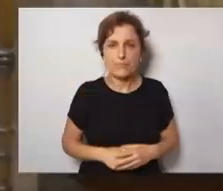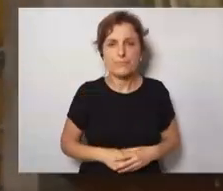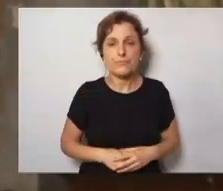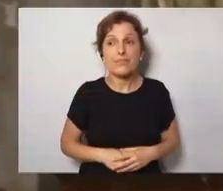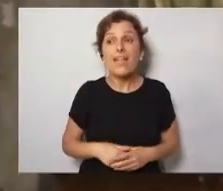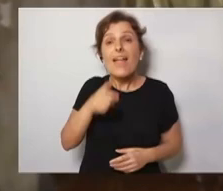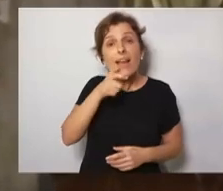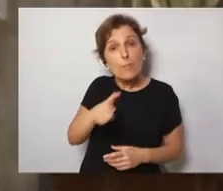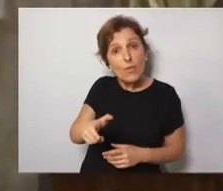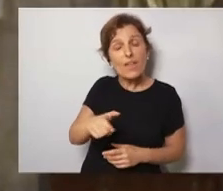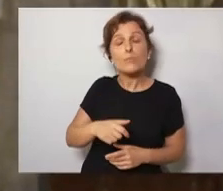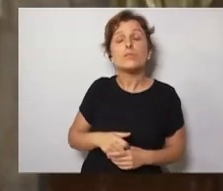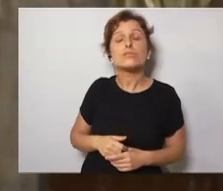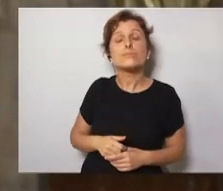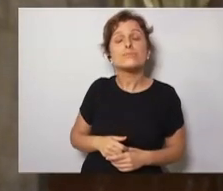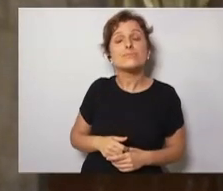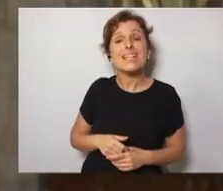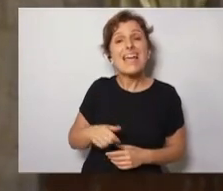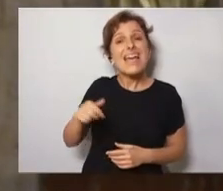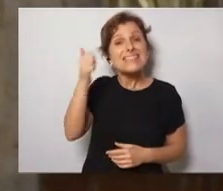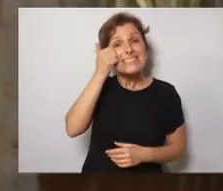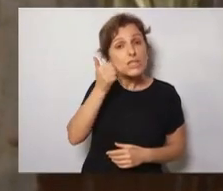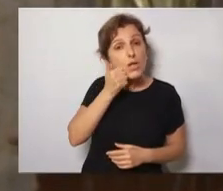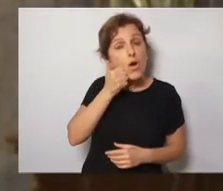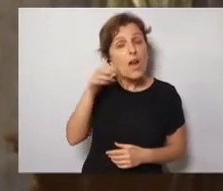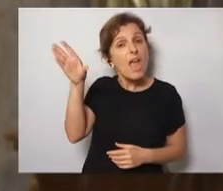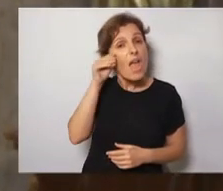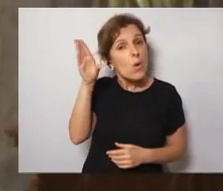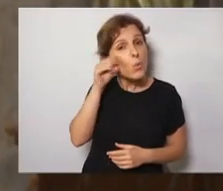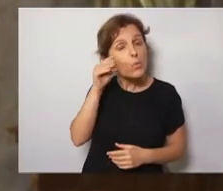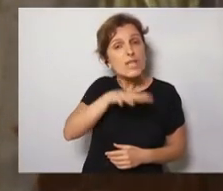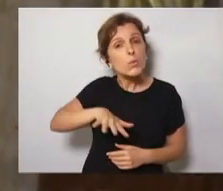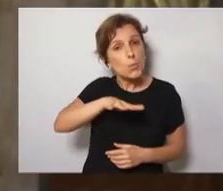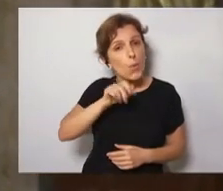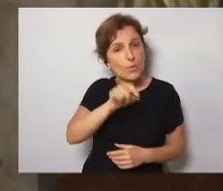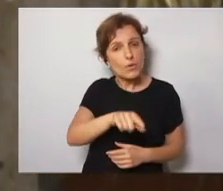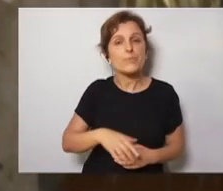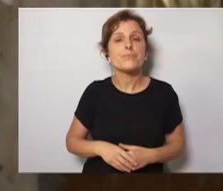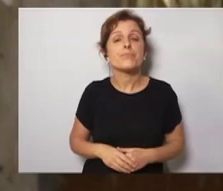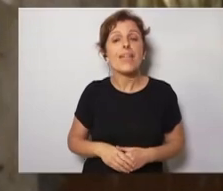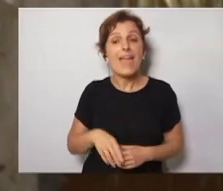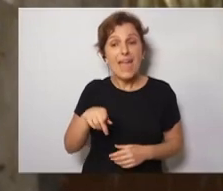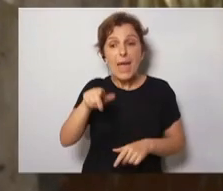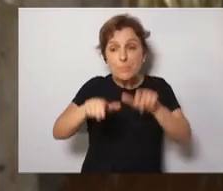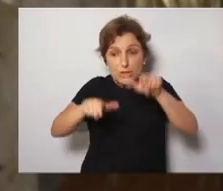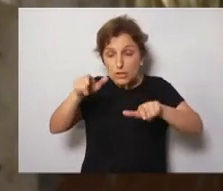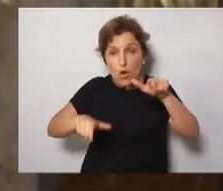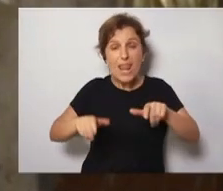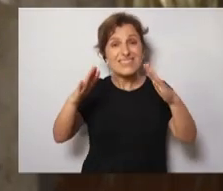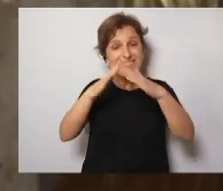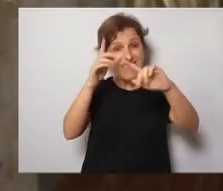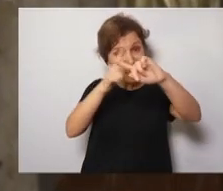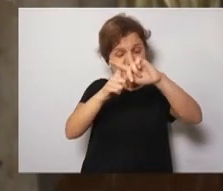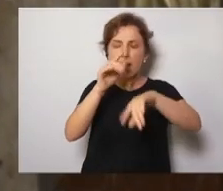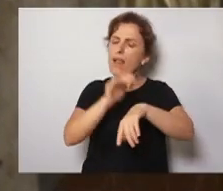escucha señor la oración de tu pueblo por quienes han recibido en la iglesia el encargo de